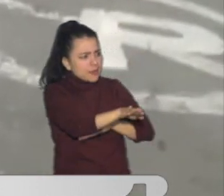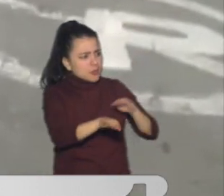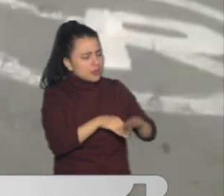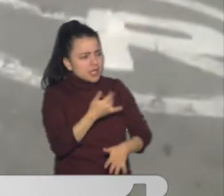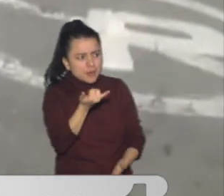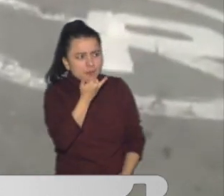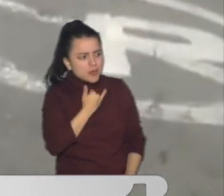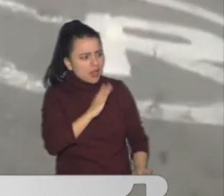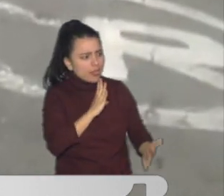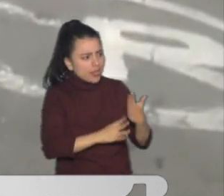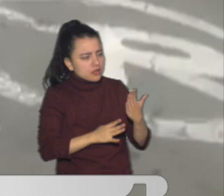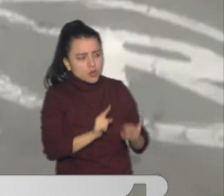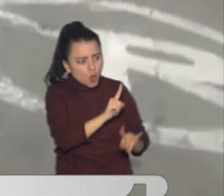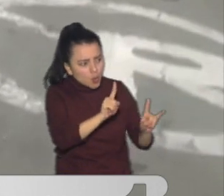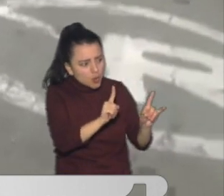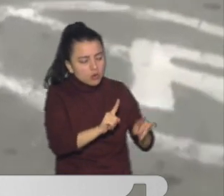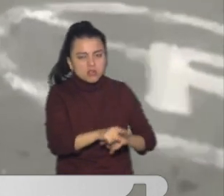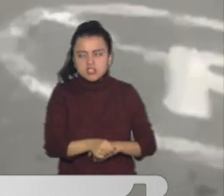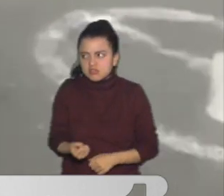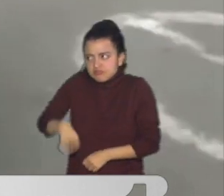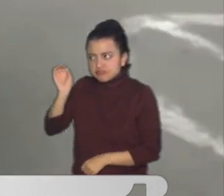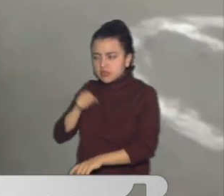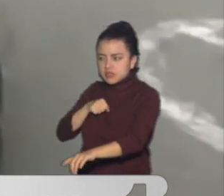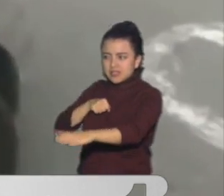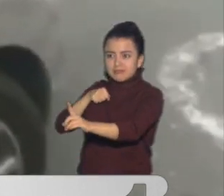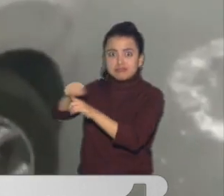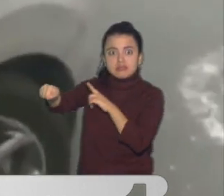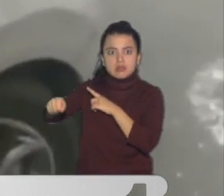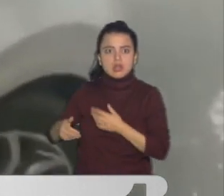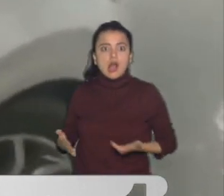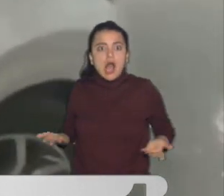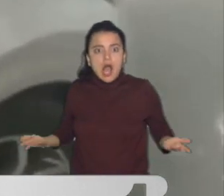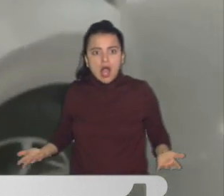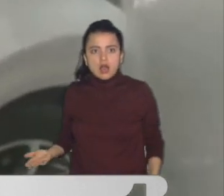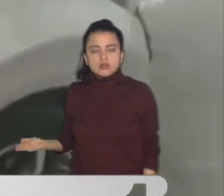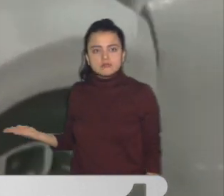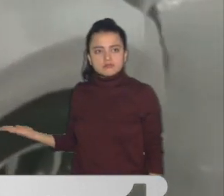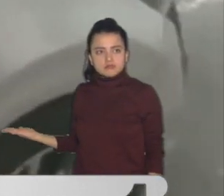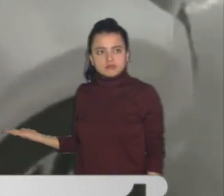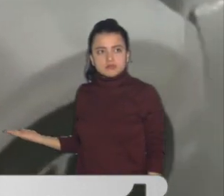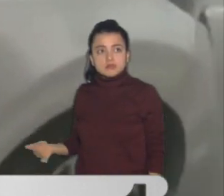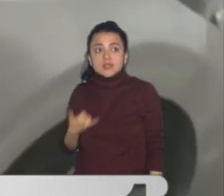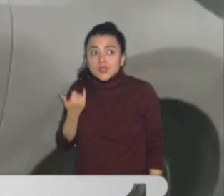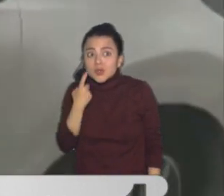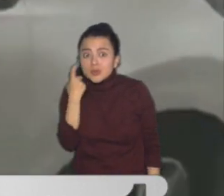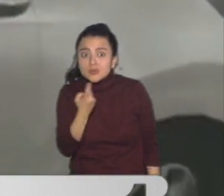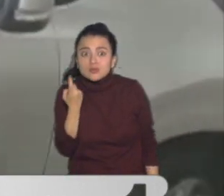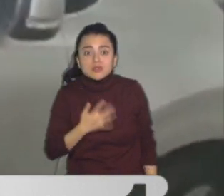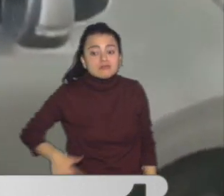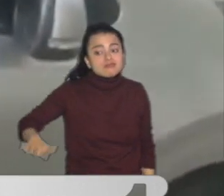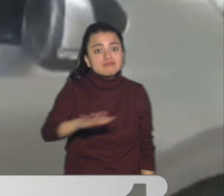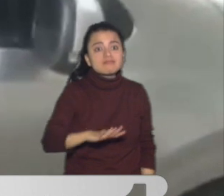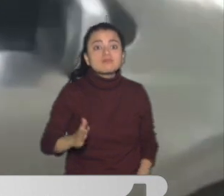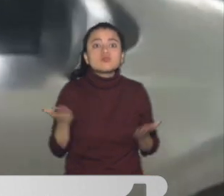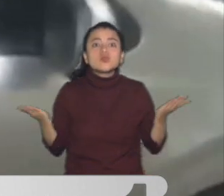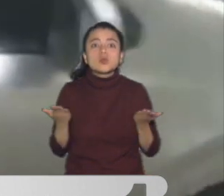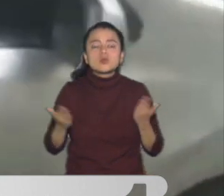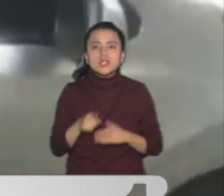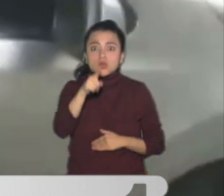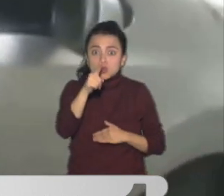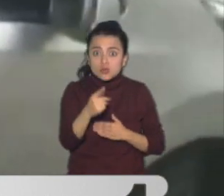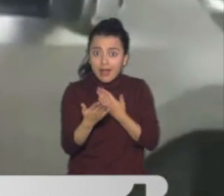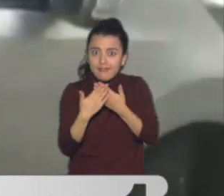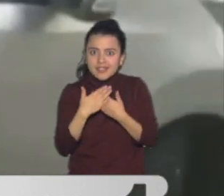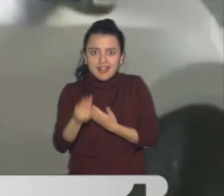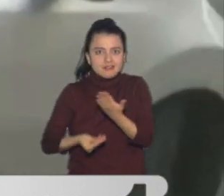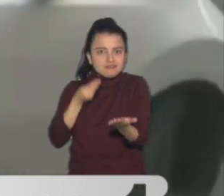el centro de Cali. A esta hora las autoridades ya lo tienen identificado y lo buscan en toda la ciudad. Este funcionario